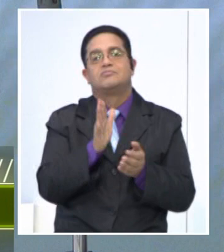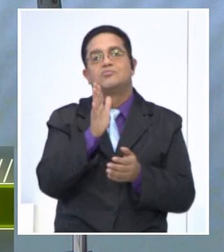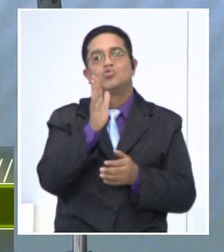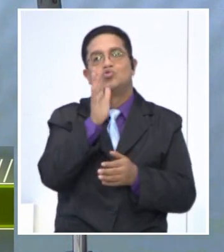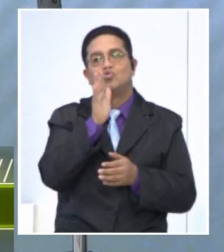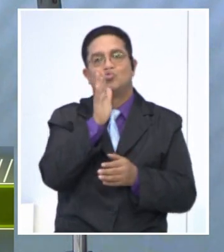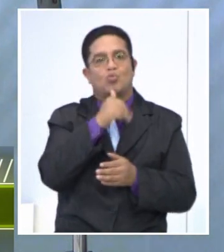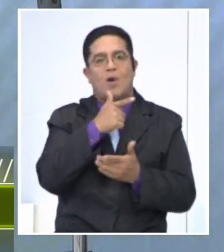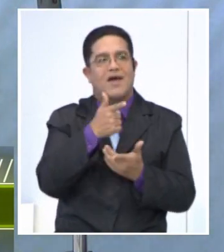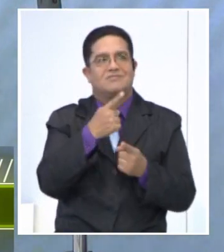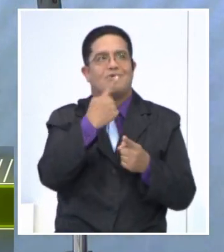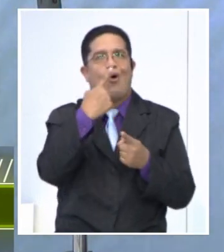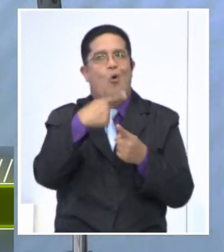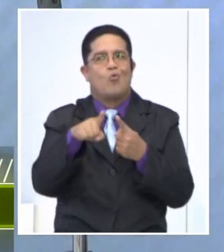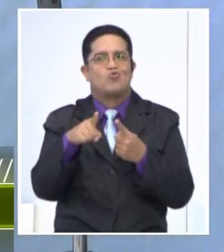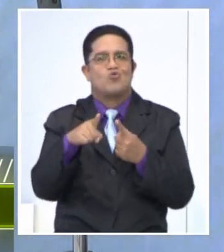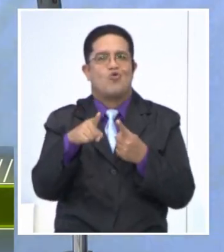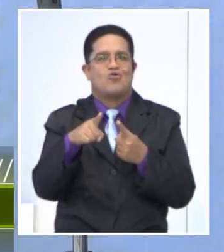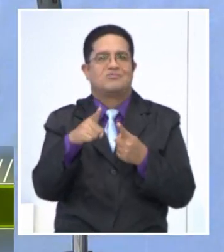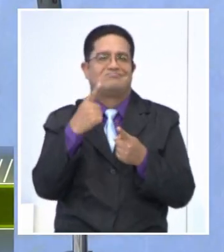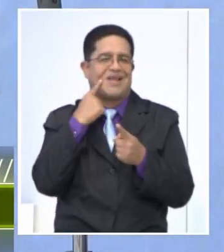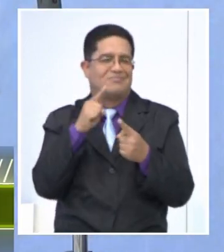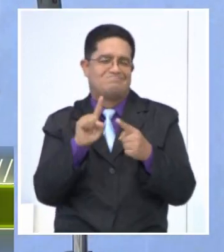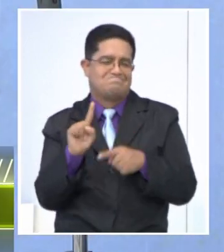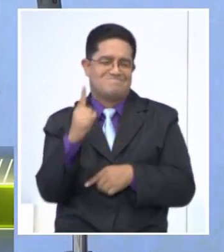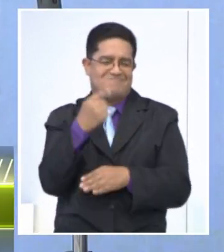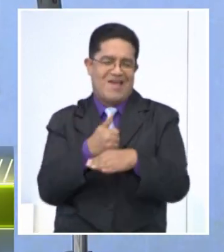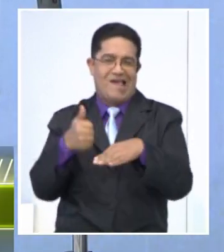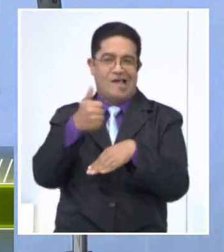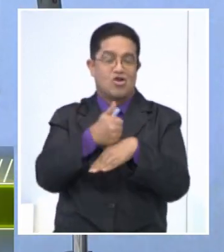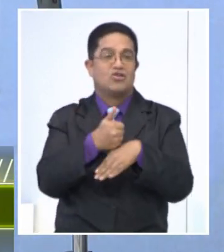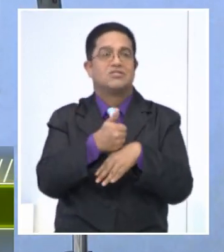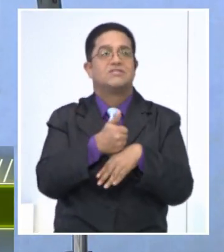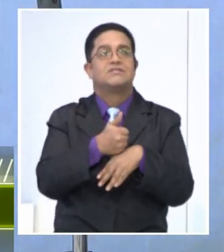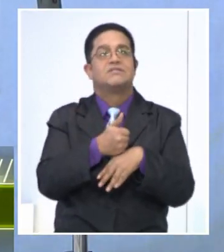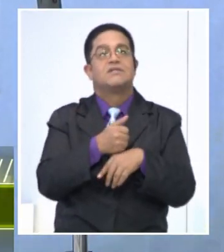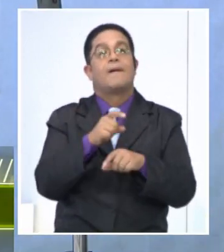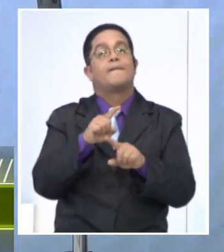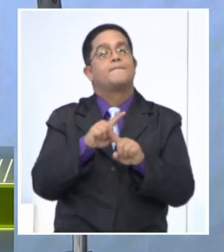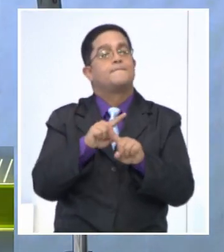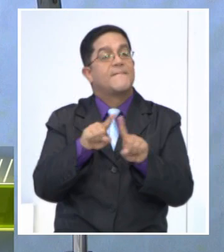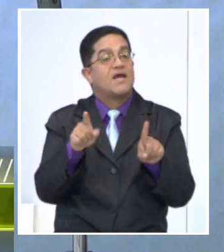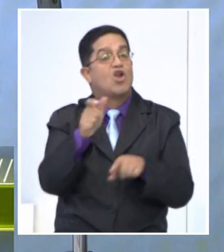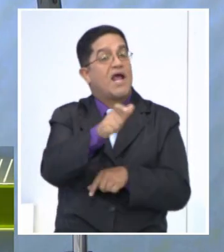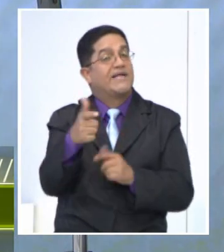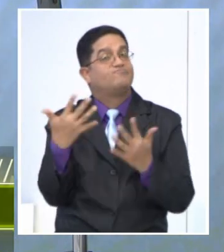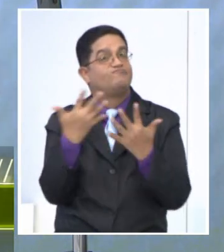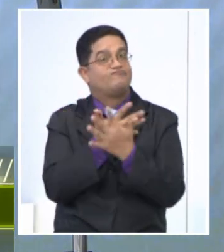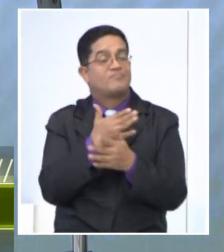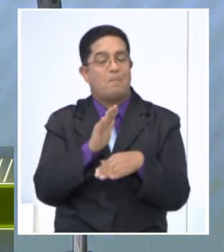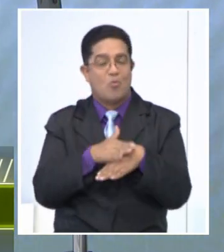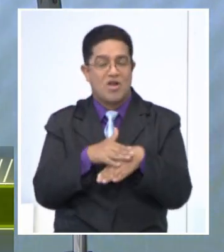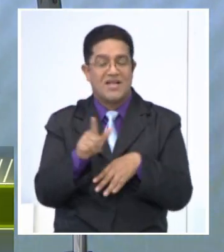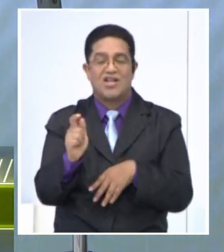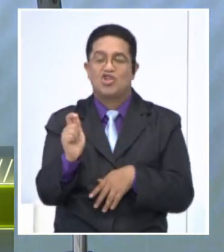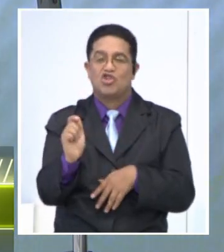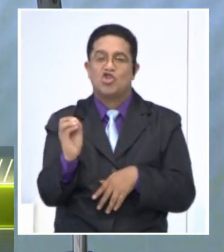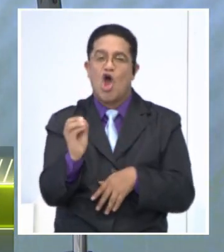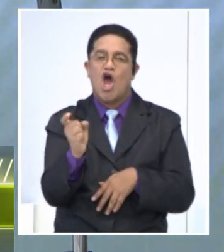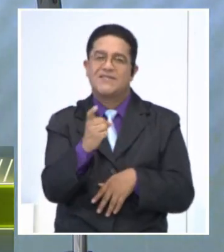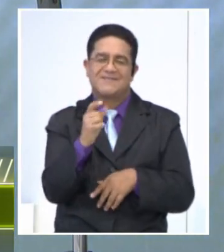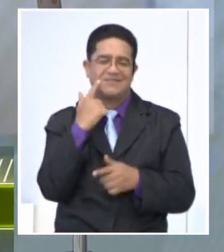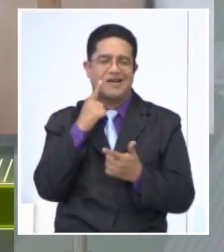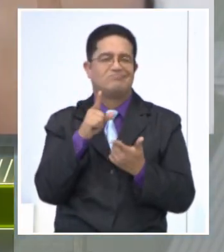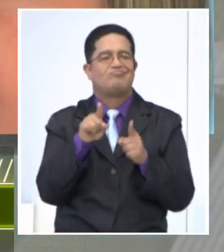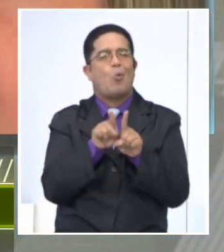tumbe de ese puesto, todo el mundo se lo asocia a la toxina. ¿Por qué? Porque saben que la toxina hace un cambio, sube, baja,